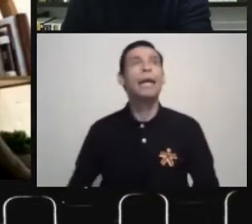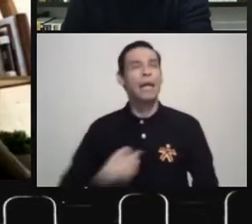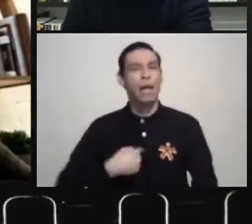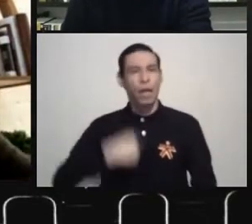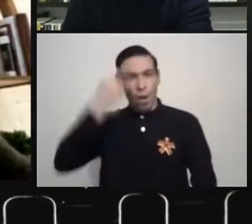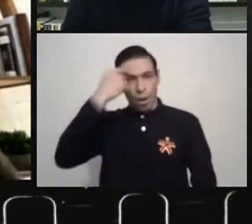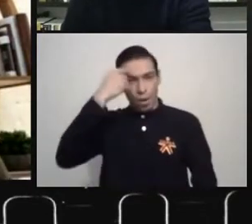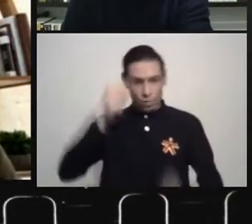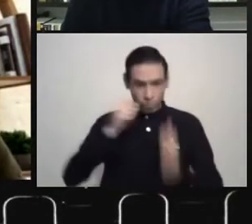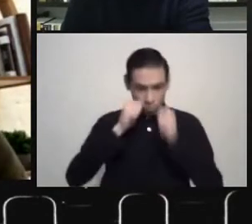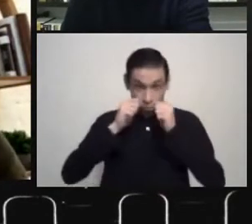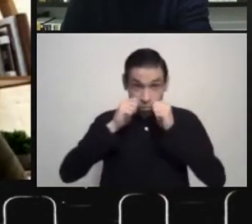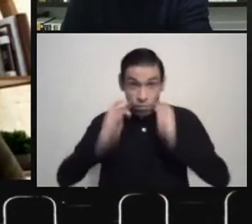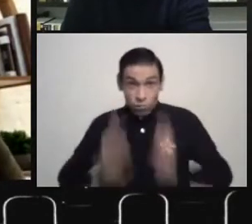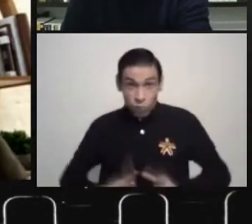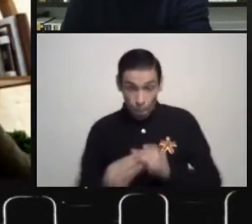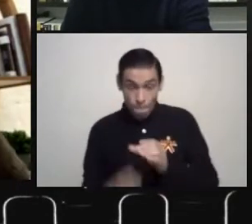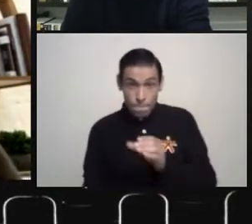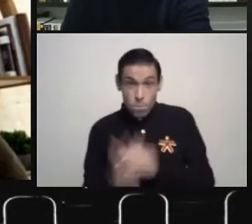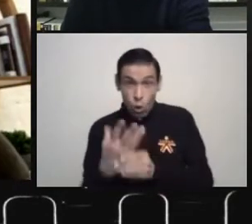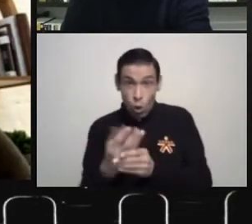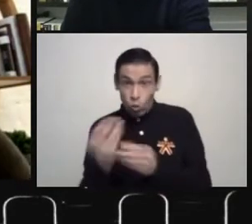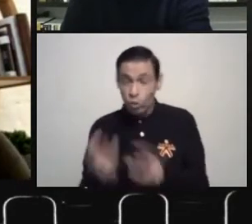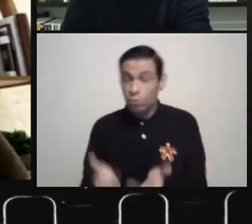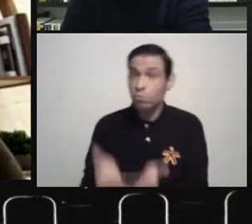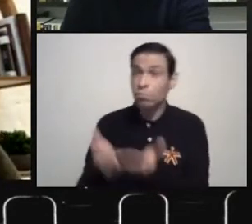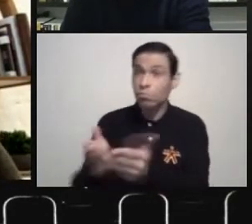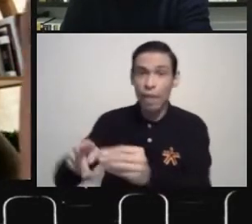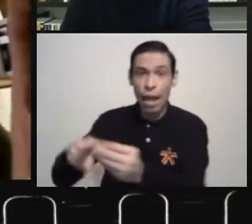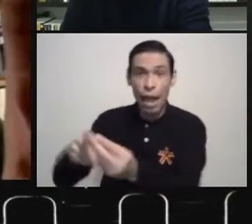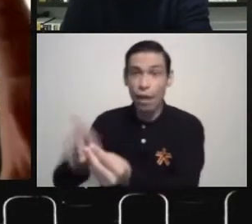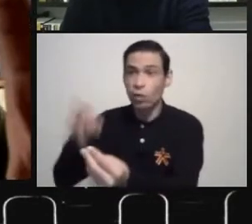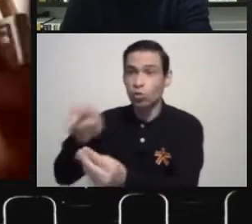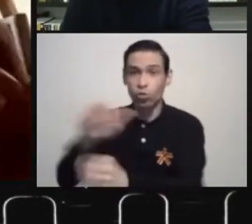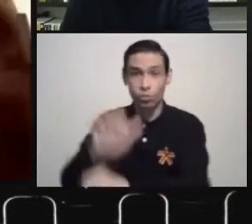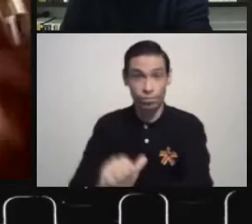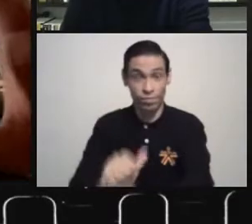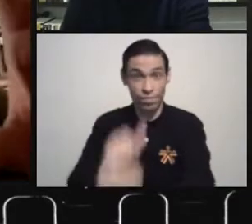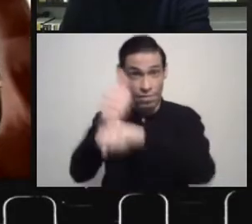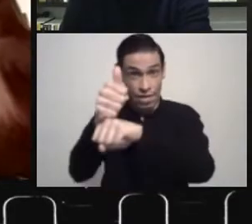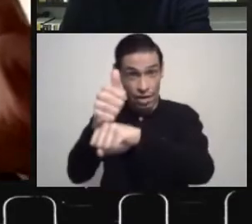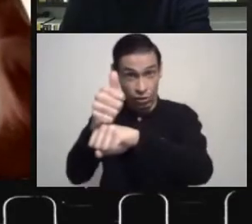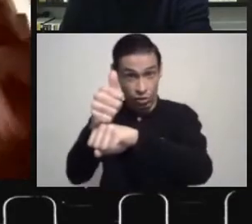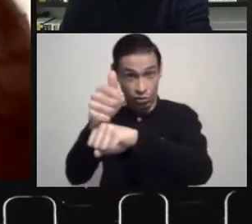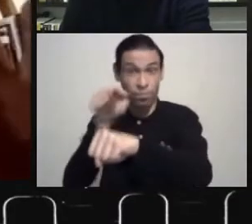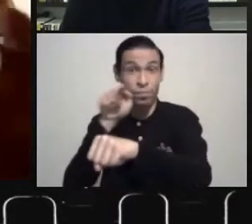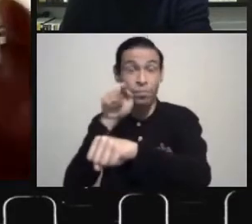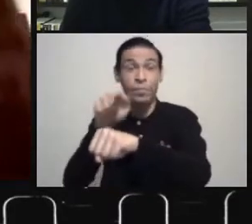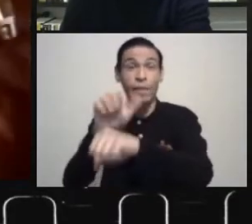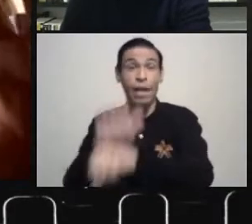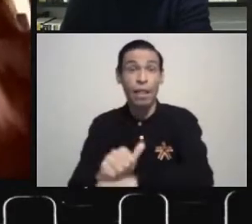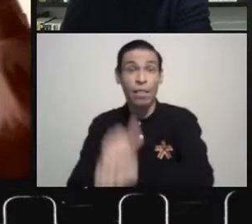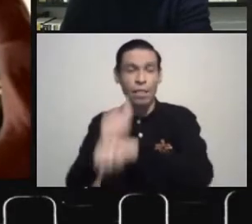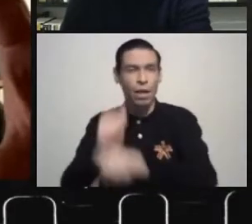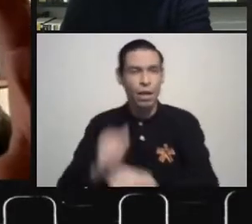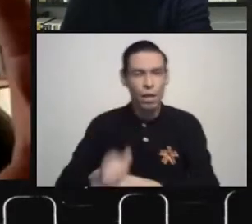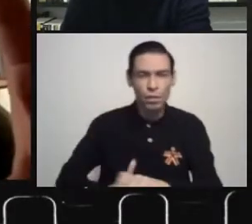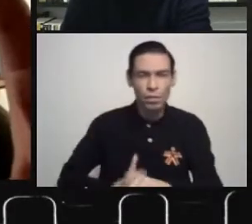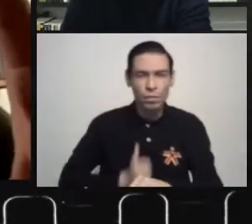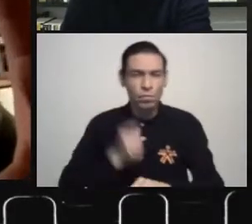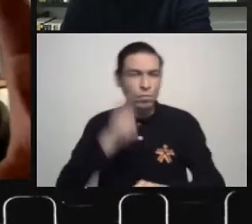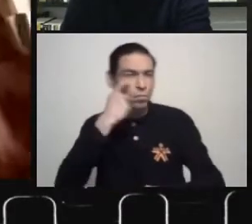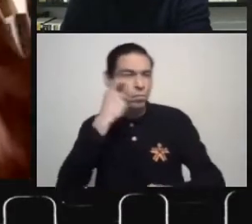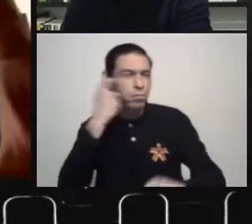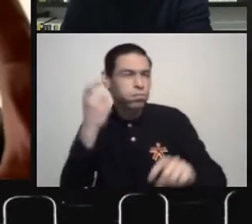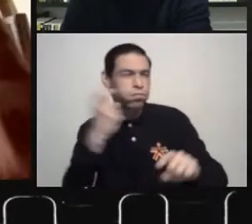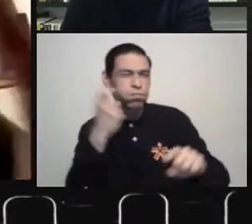las herramientas necesarias al director, que el director las va a aprovechar para buscar en los colores, en los